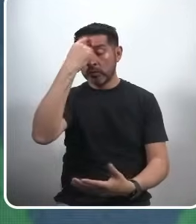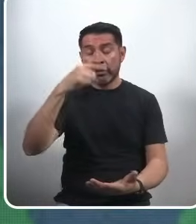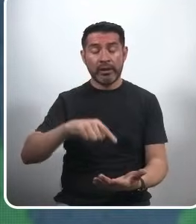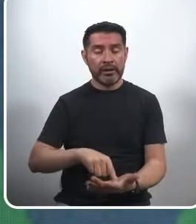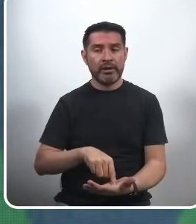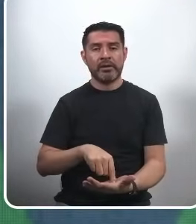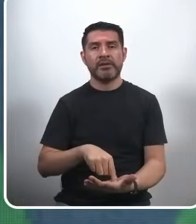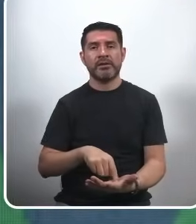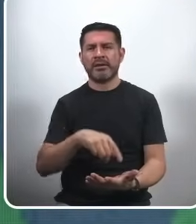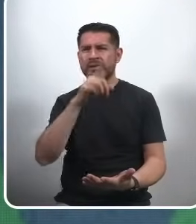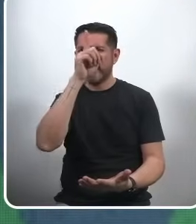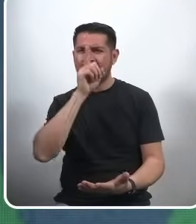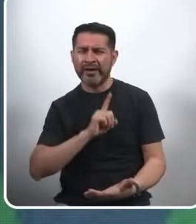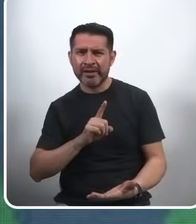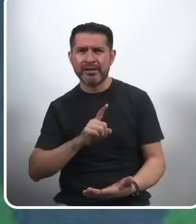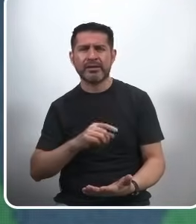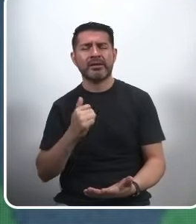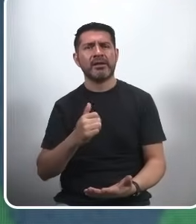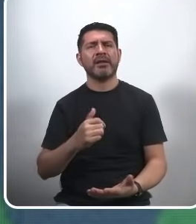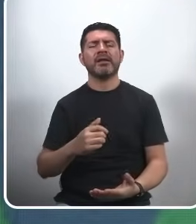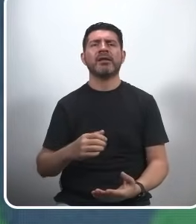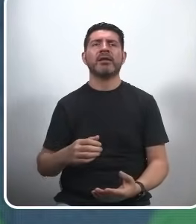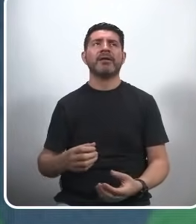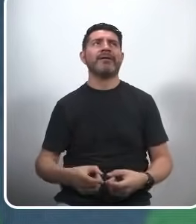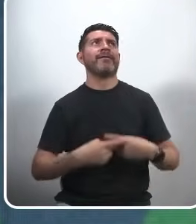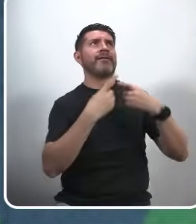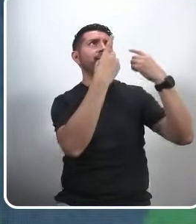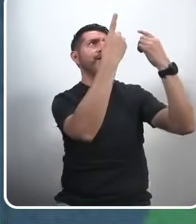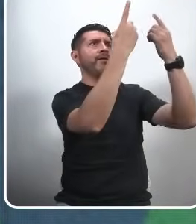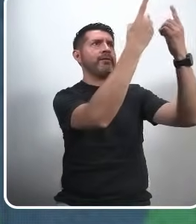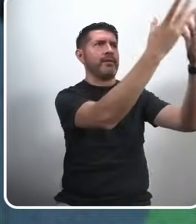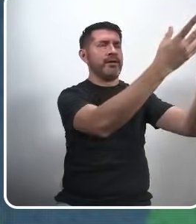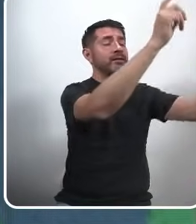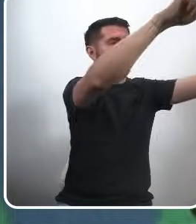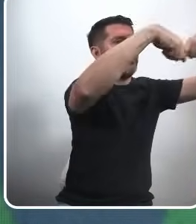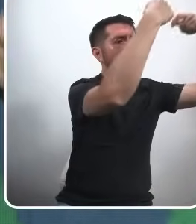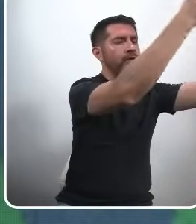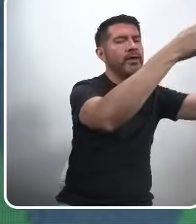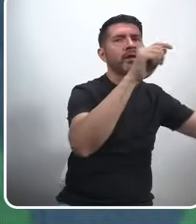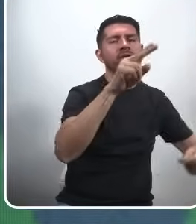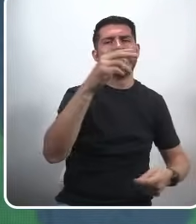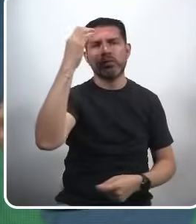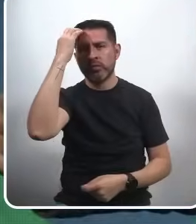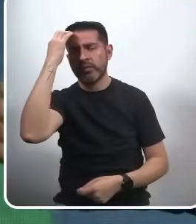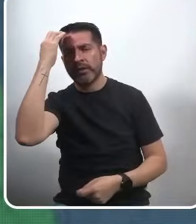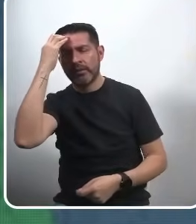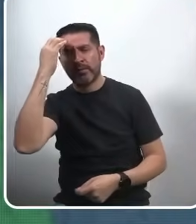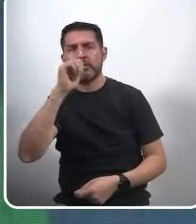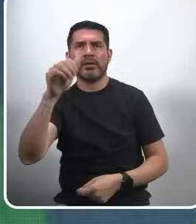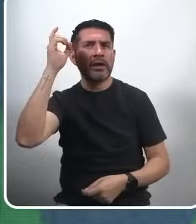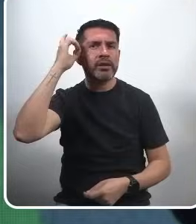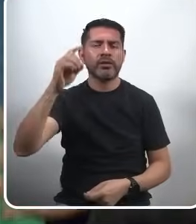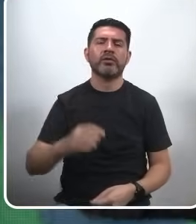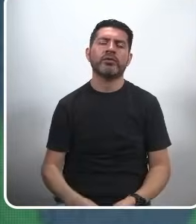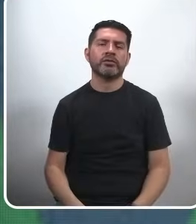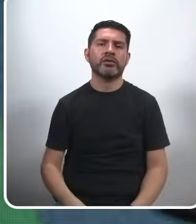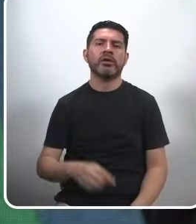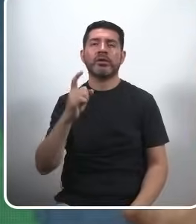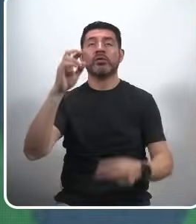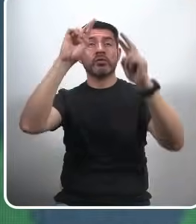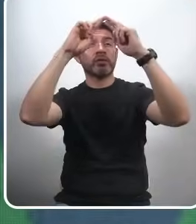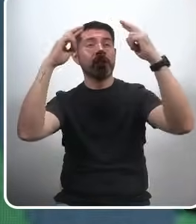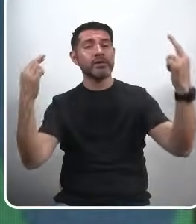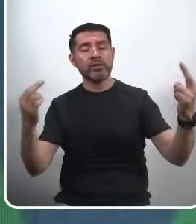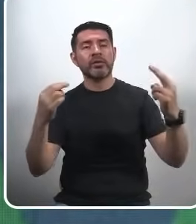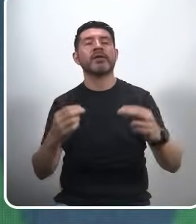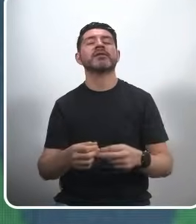tus opiniones a la perspectiva de Dios, la raíz saca, se sale, se sana. Y tus relaciones